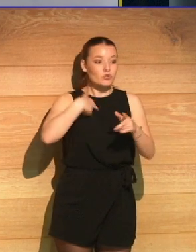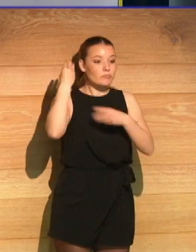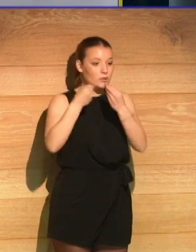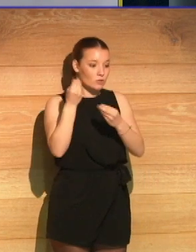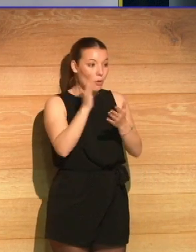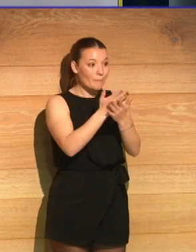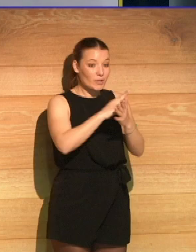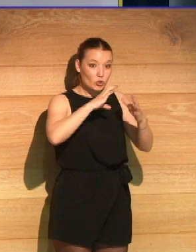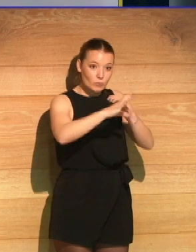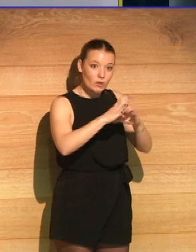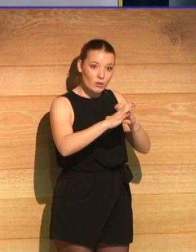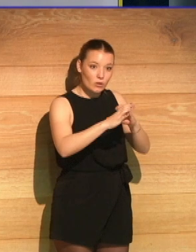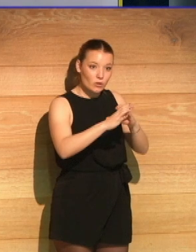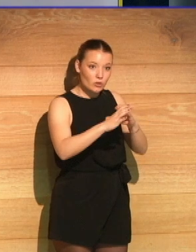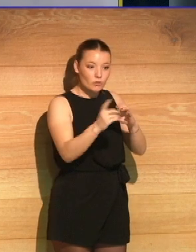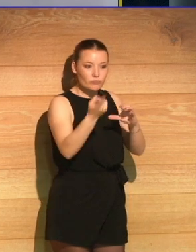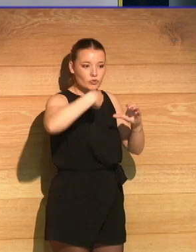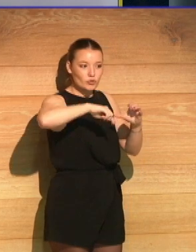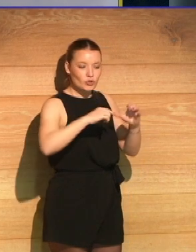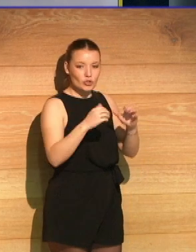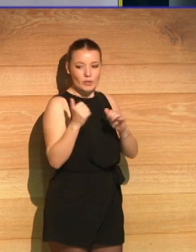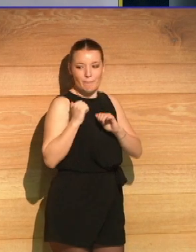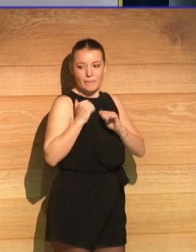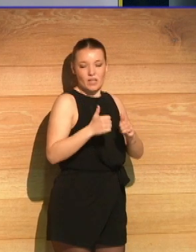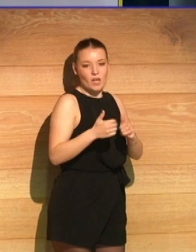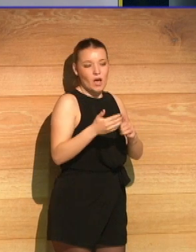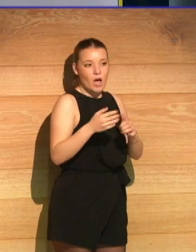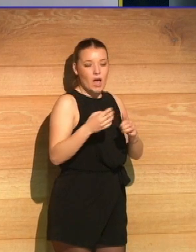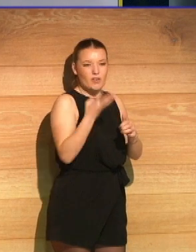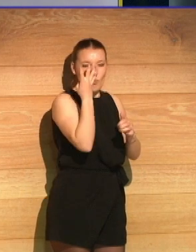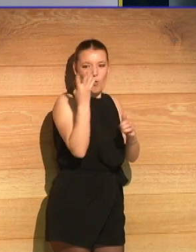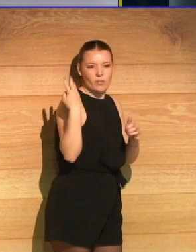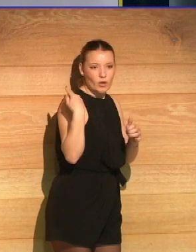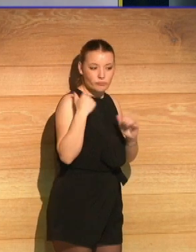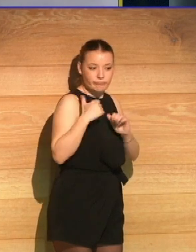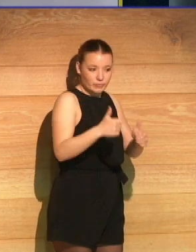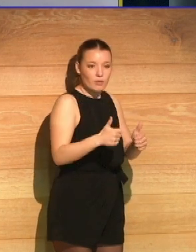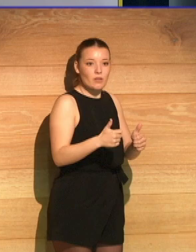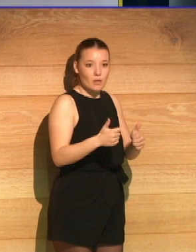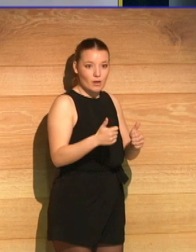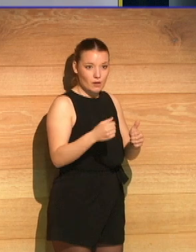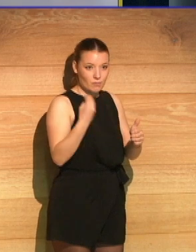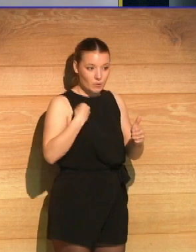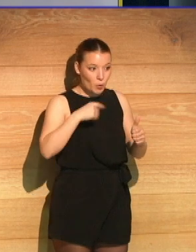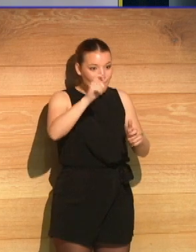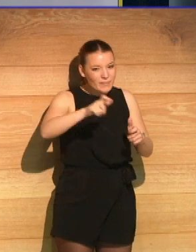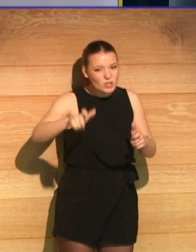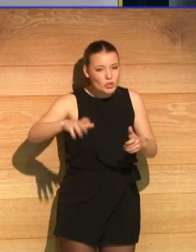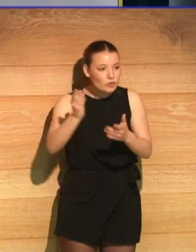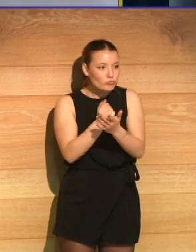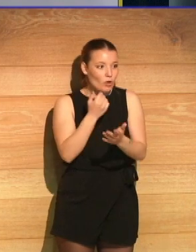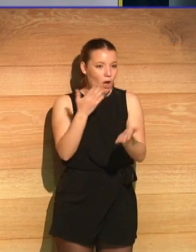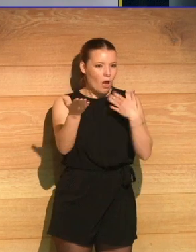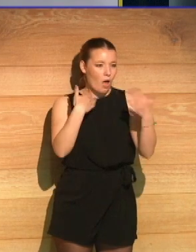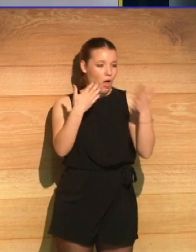comunicación del antropoceno empezamos a hablar hace 4 años o así, más o menos. 4 años, y además todo el mundo habló de ello, porque